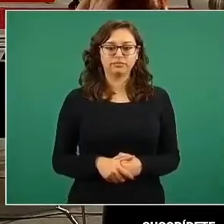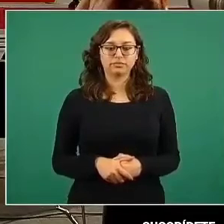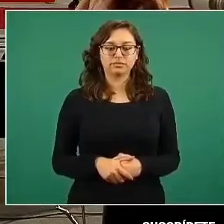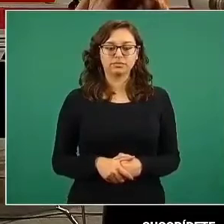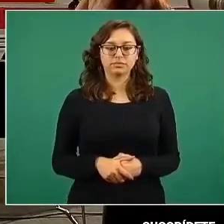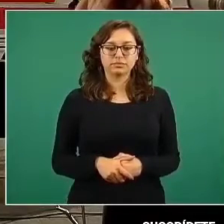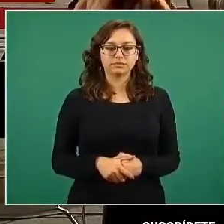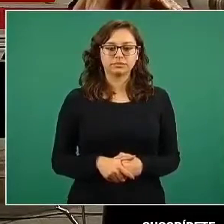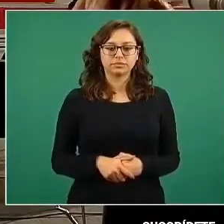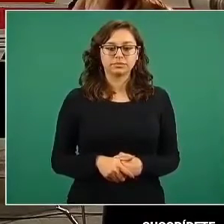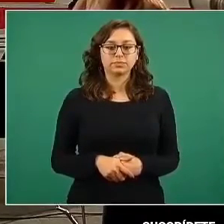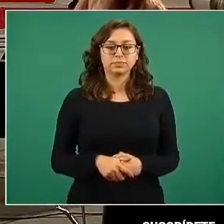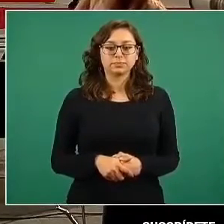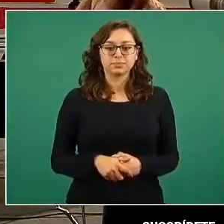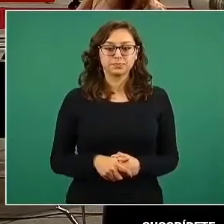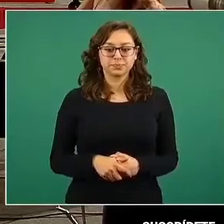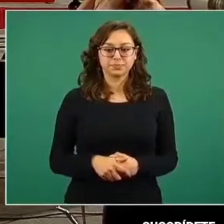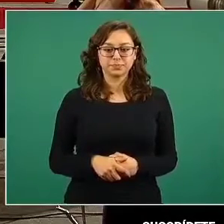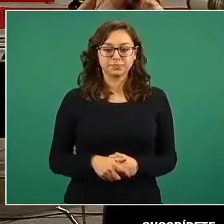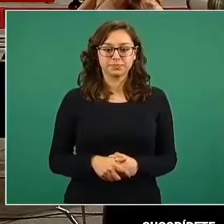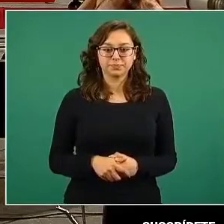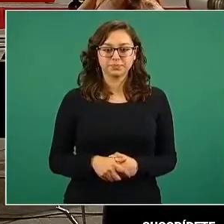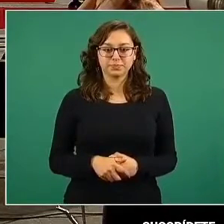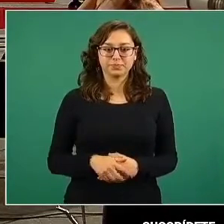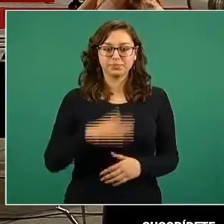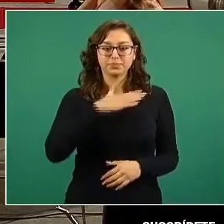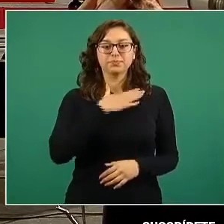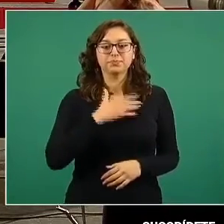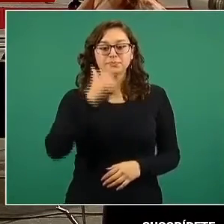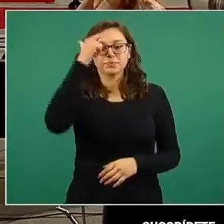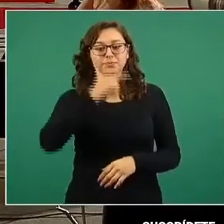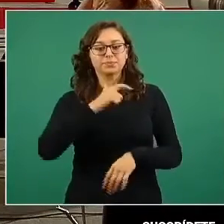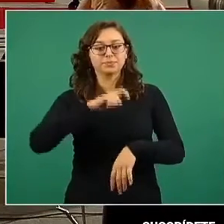Muy buenas noches. Son las